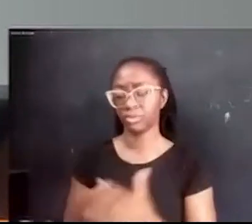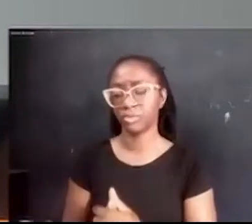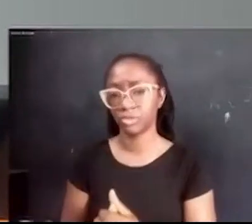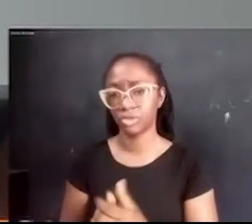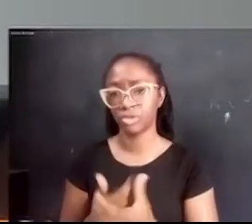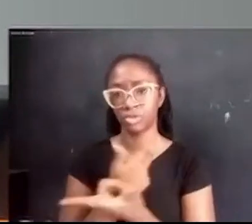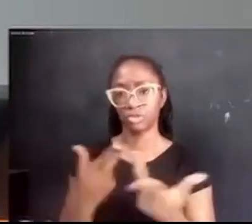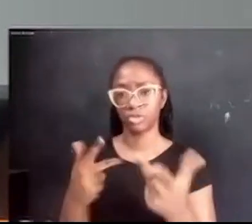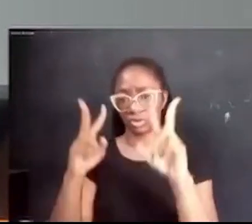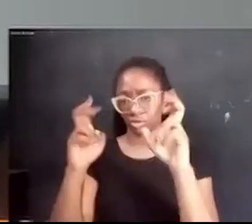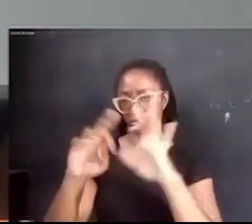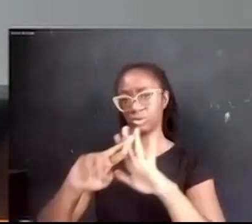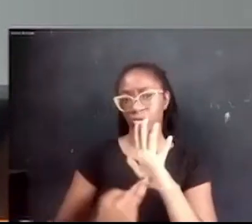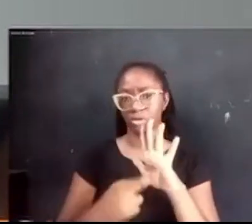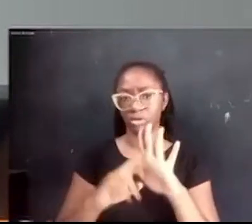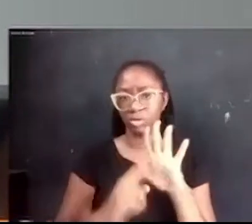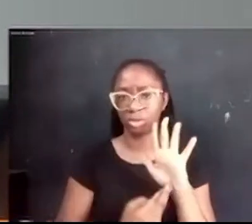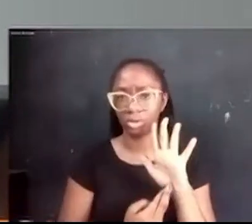normas legales,